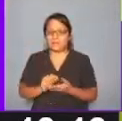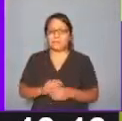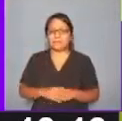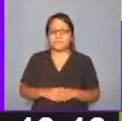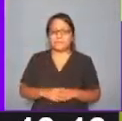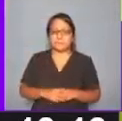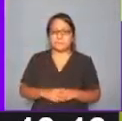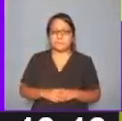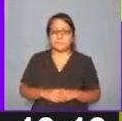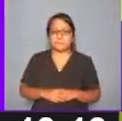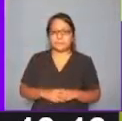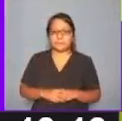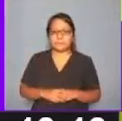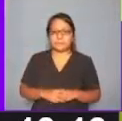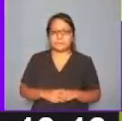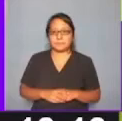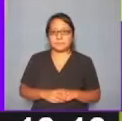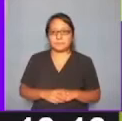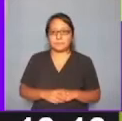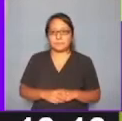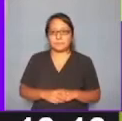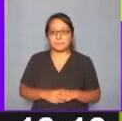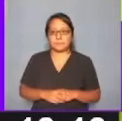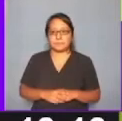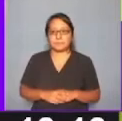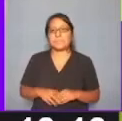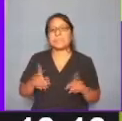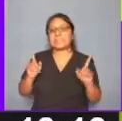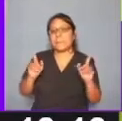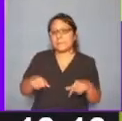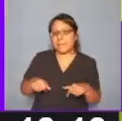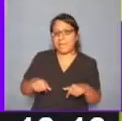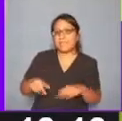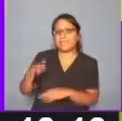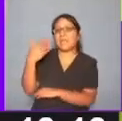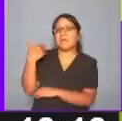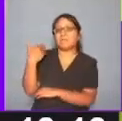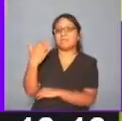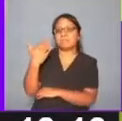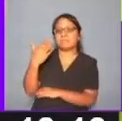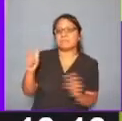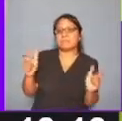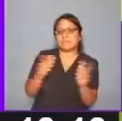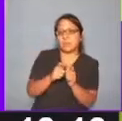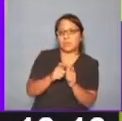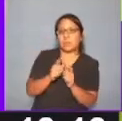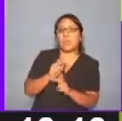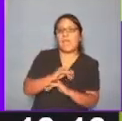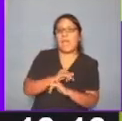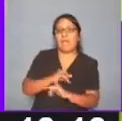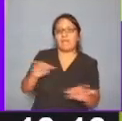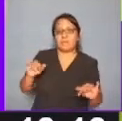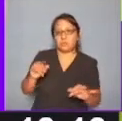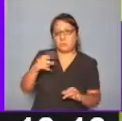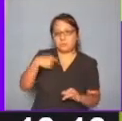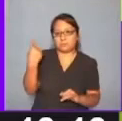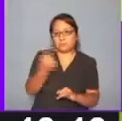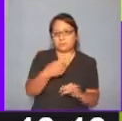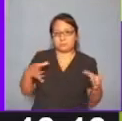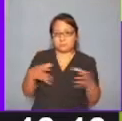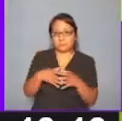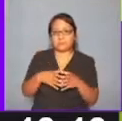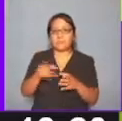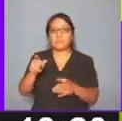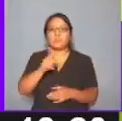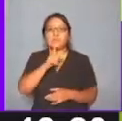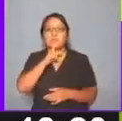provincia. Y también en esta sesión preparatoria se ratificó a las autoridades de la Cámara, donde Fabián